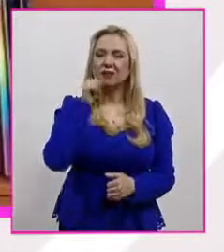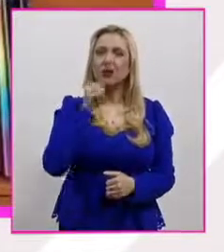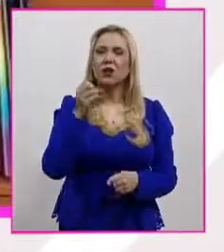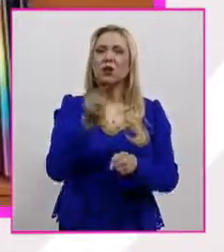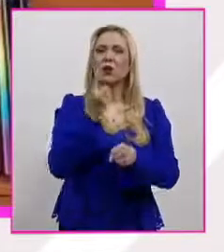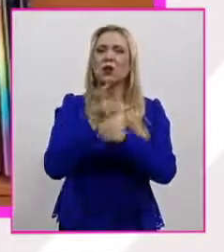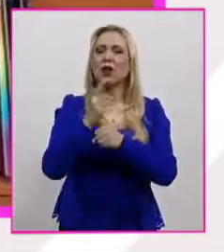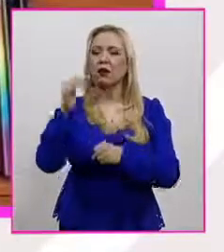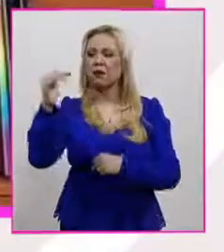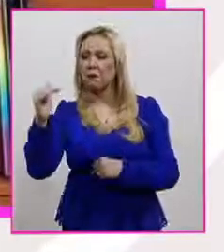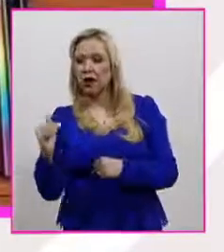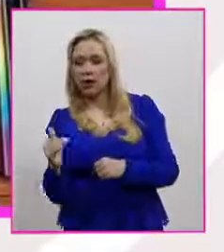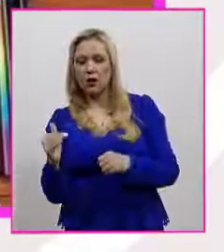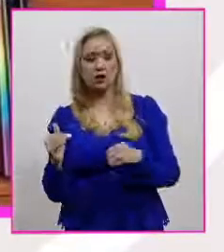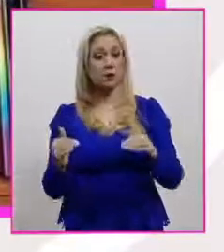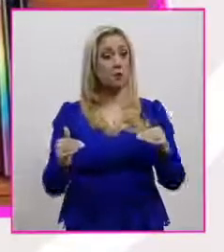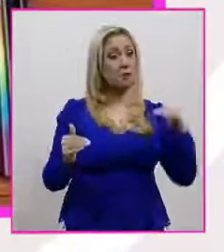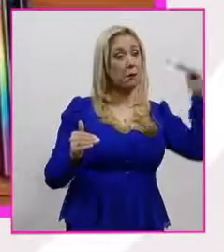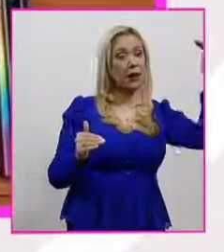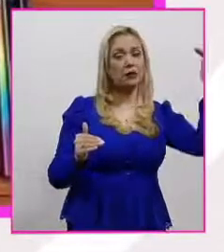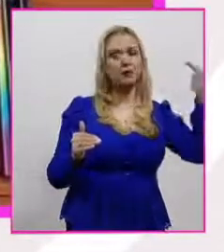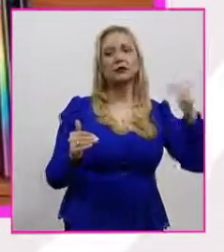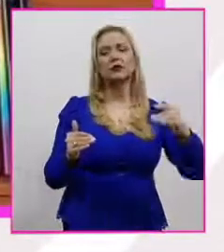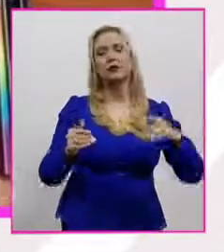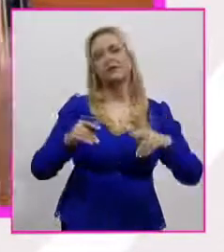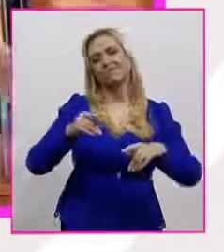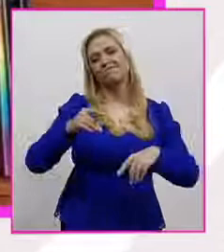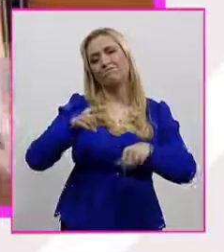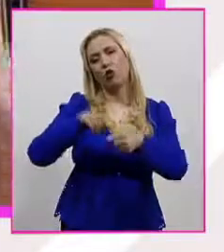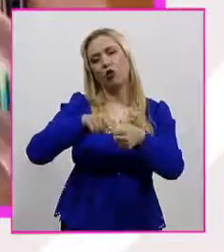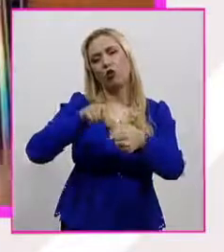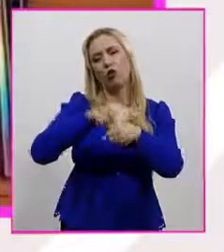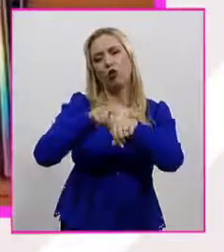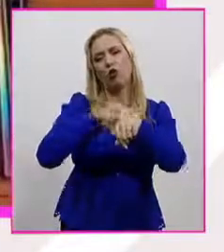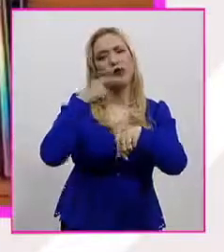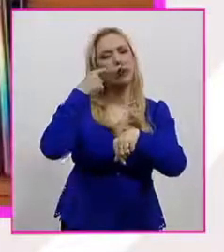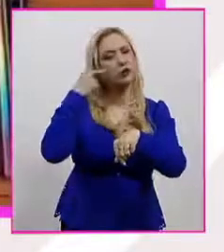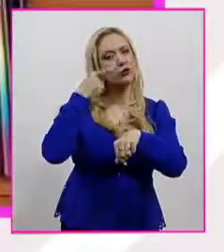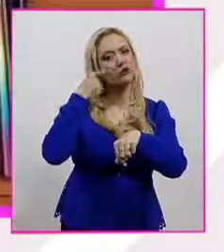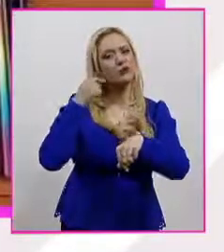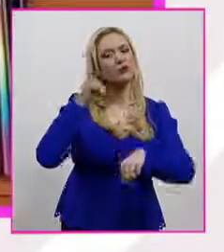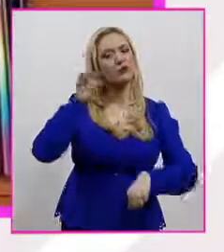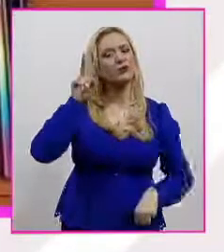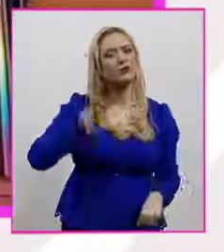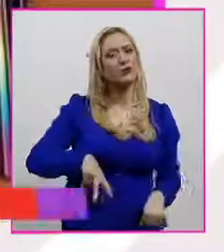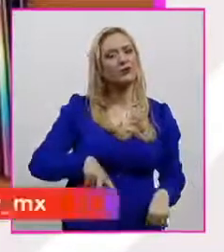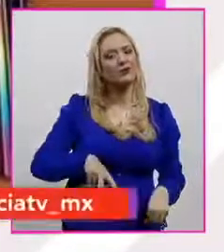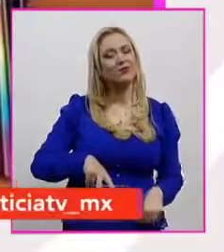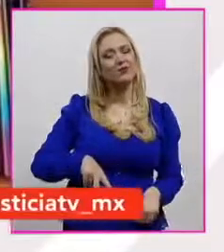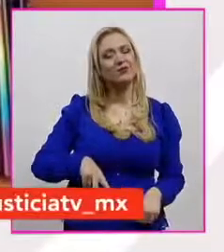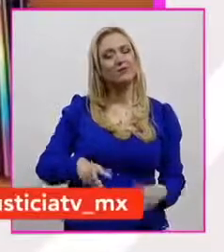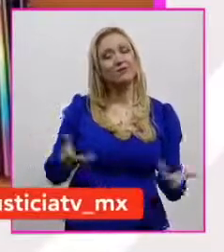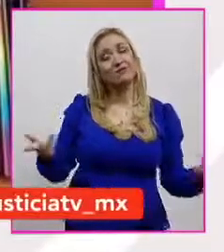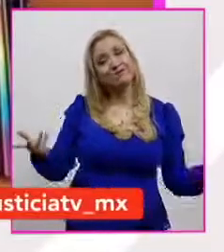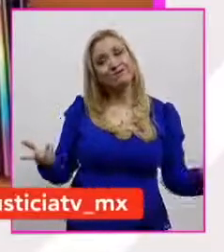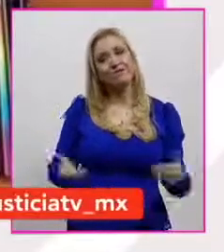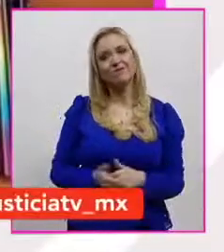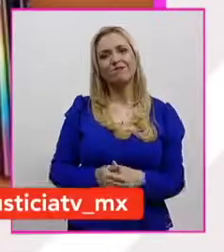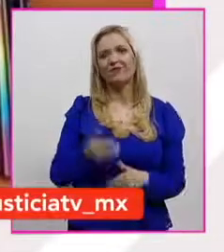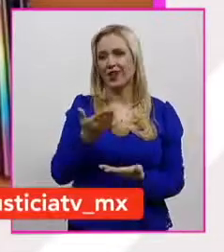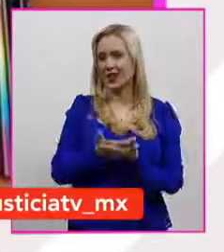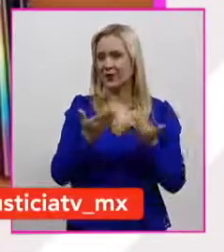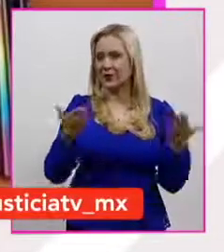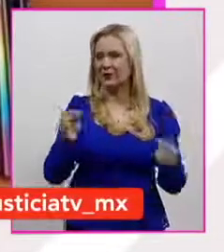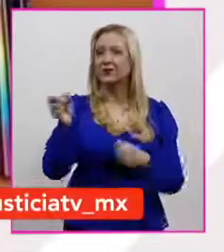tienen que ver con estos resultados que ya nos presenta Luis con un tema de tonalidad de piel o de marcador racial. Estamos en